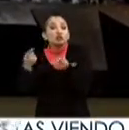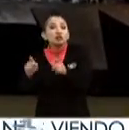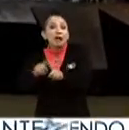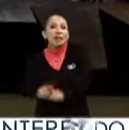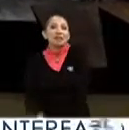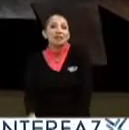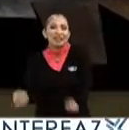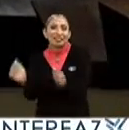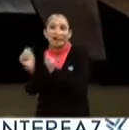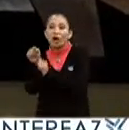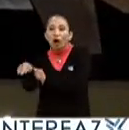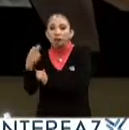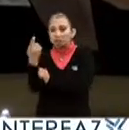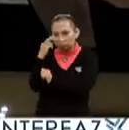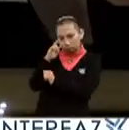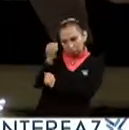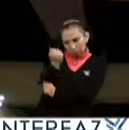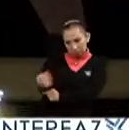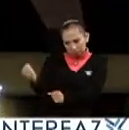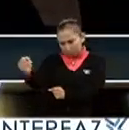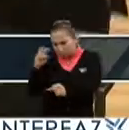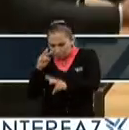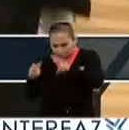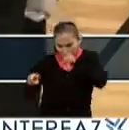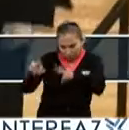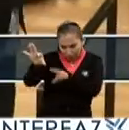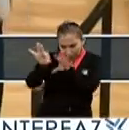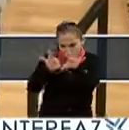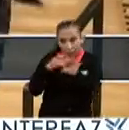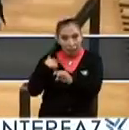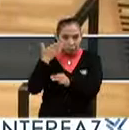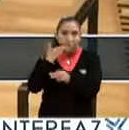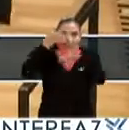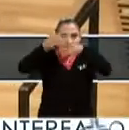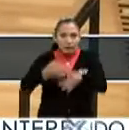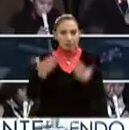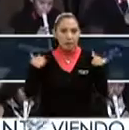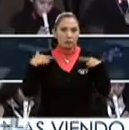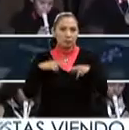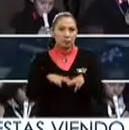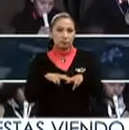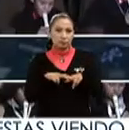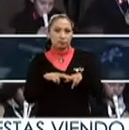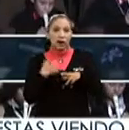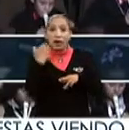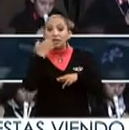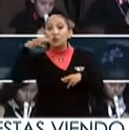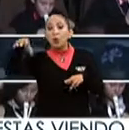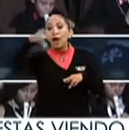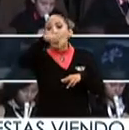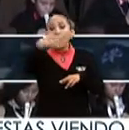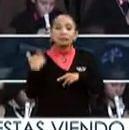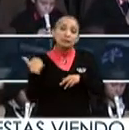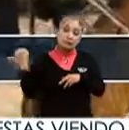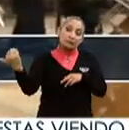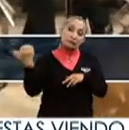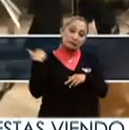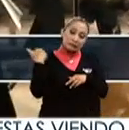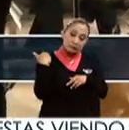música lo hacemos con base en el talento, y esto nos ayuda mucho a ser unos buenos maestros. Entonces las escuelas se acercan a